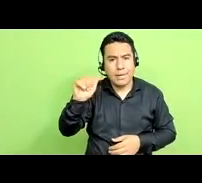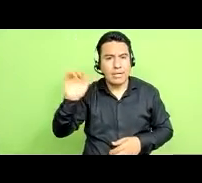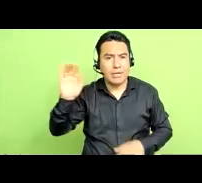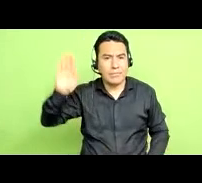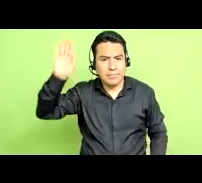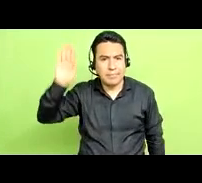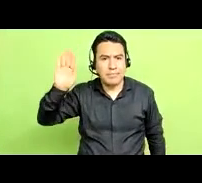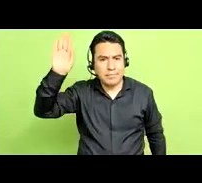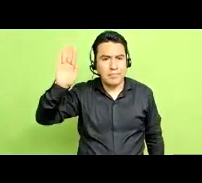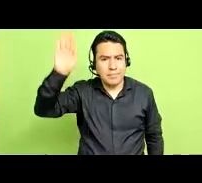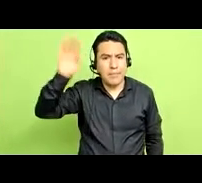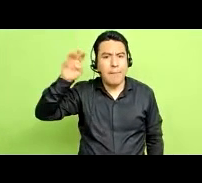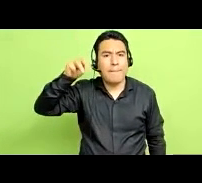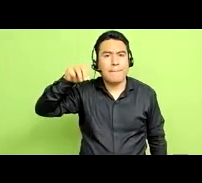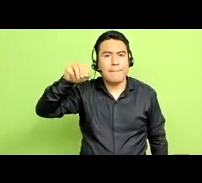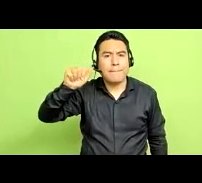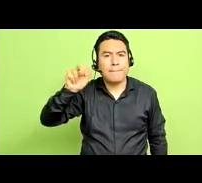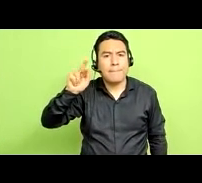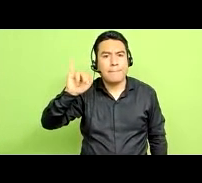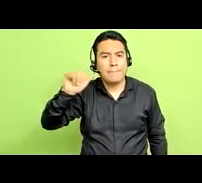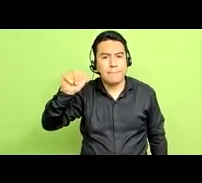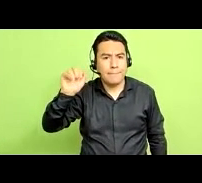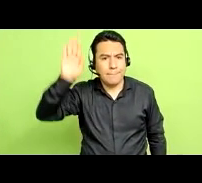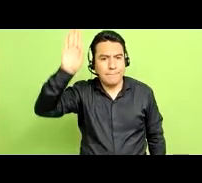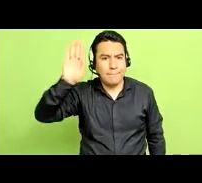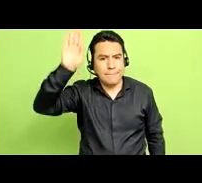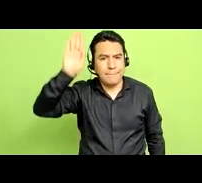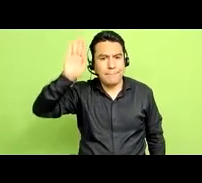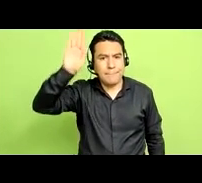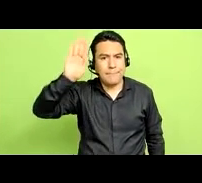estoy activando en el audio